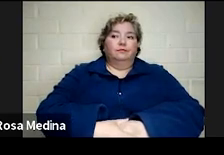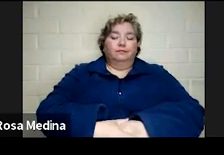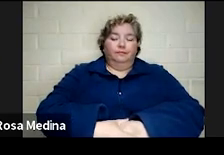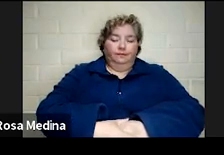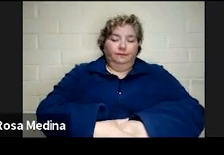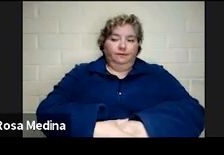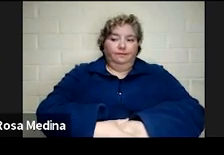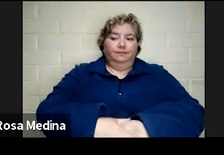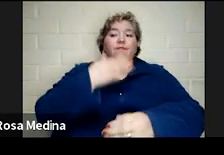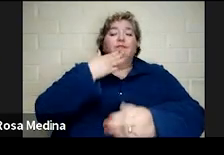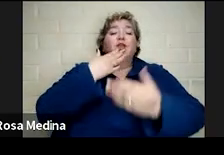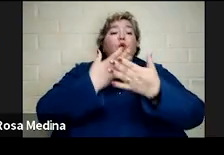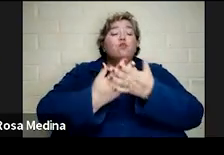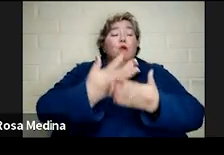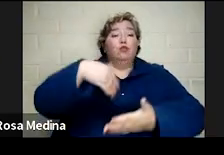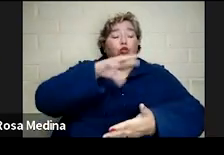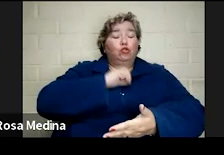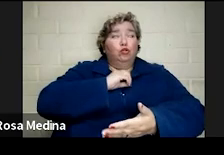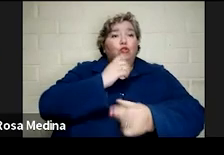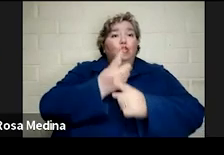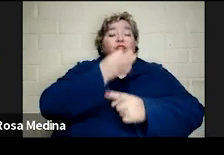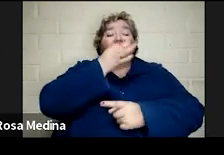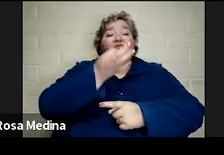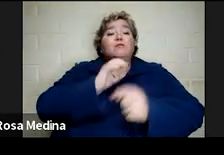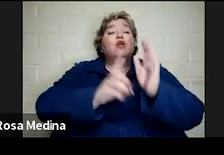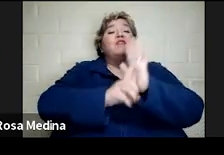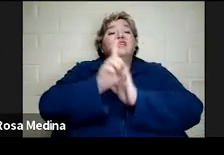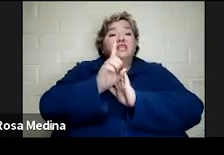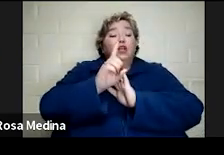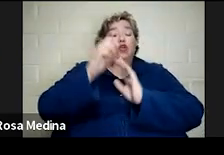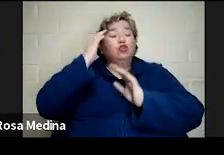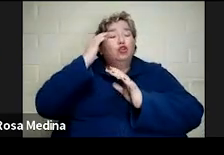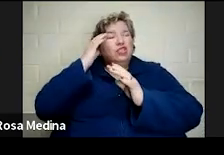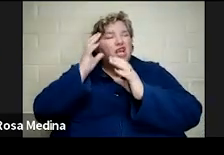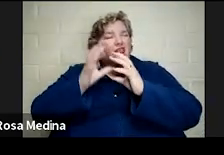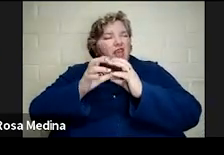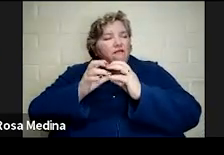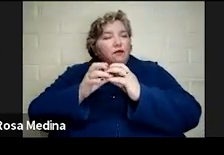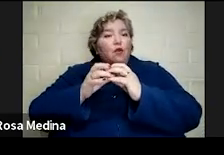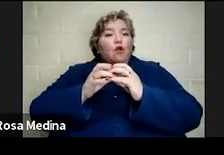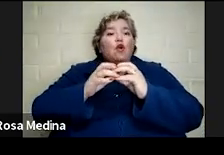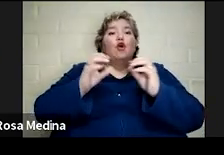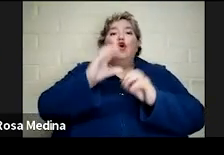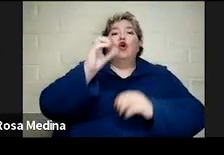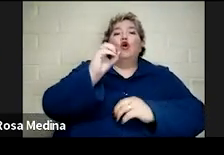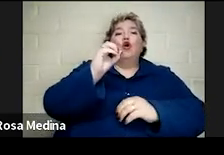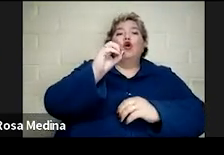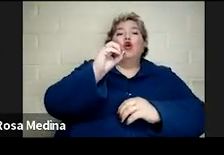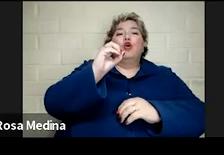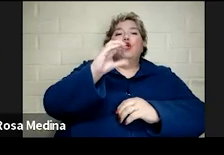Entonces, cuando hablamos del desarrollo cerebral y cognitivo, cada una de estas áreas del perfil cognitivo que mostré en un